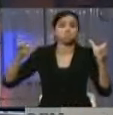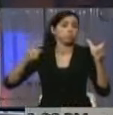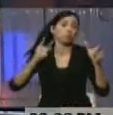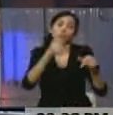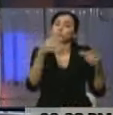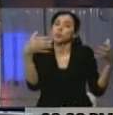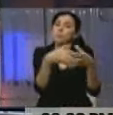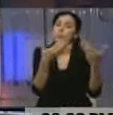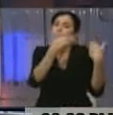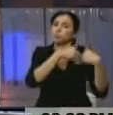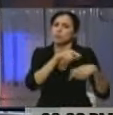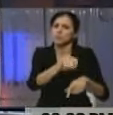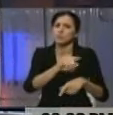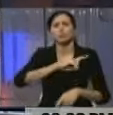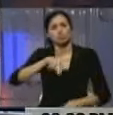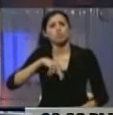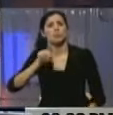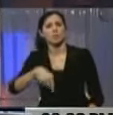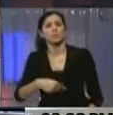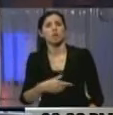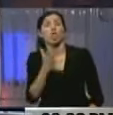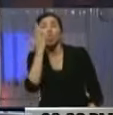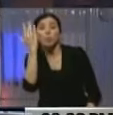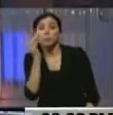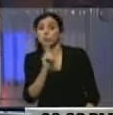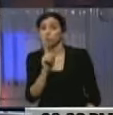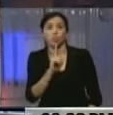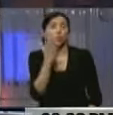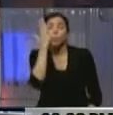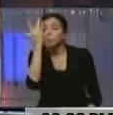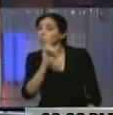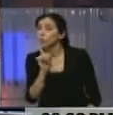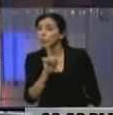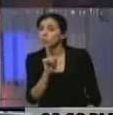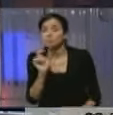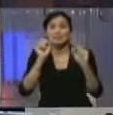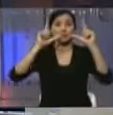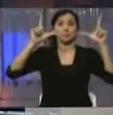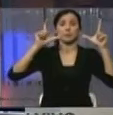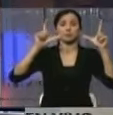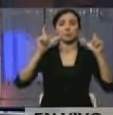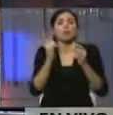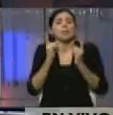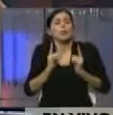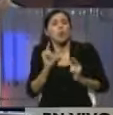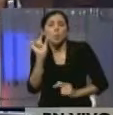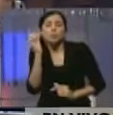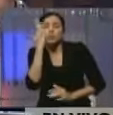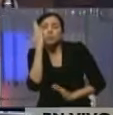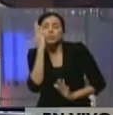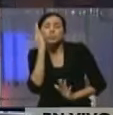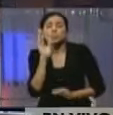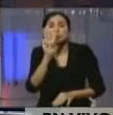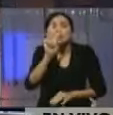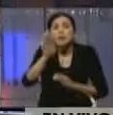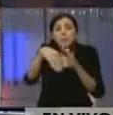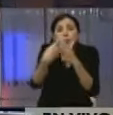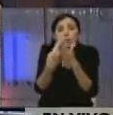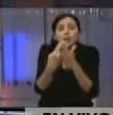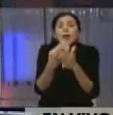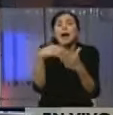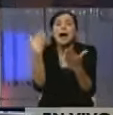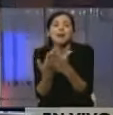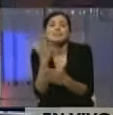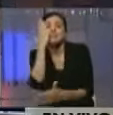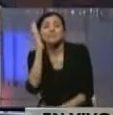Y a nosotros, pues. Que no hay que dormir, no hay que dormir. Descansará un poquito ahí entre las 3 de la mañana y las 5.